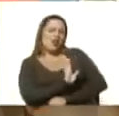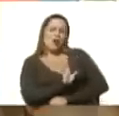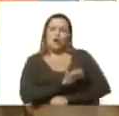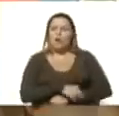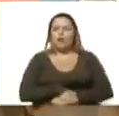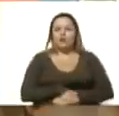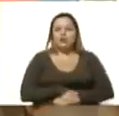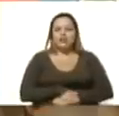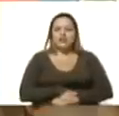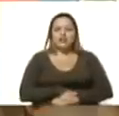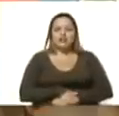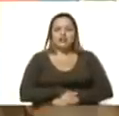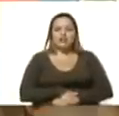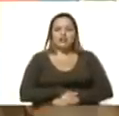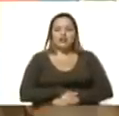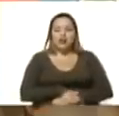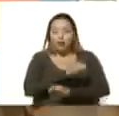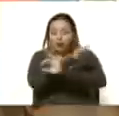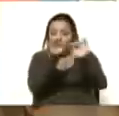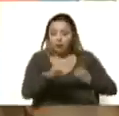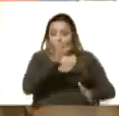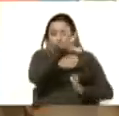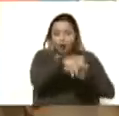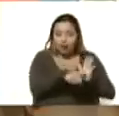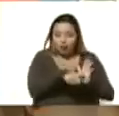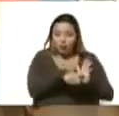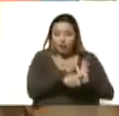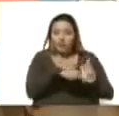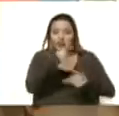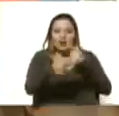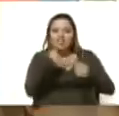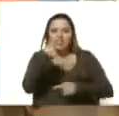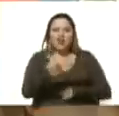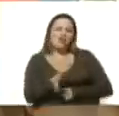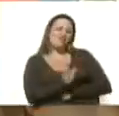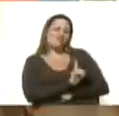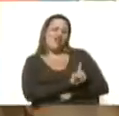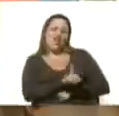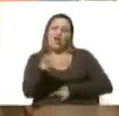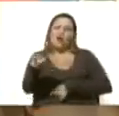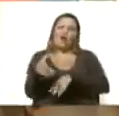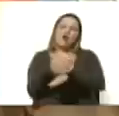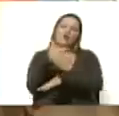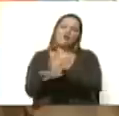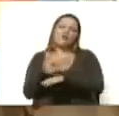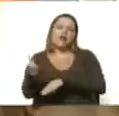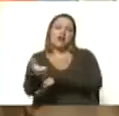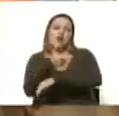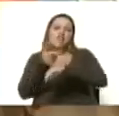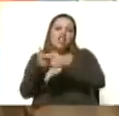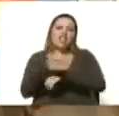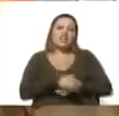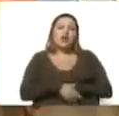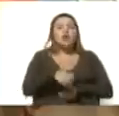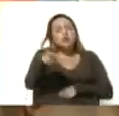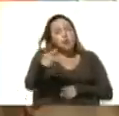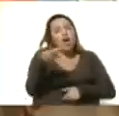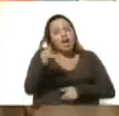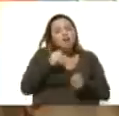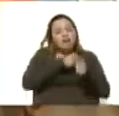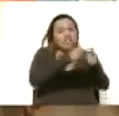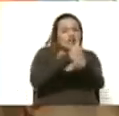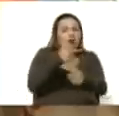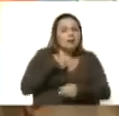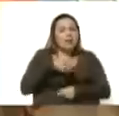delito atroz como ese de corrupción, quiso lavarlo, maquillarlo como una trama política de que lo están persiguiendo. No,